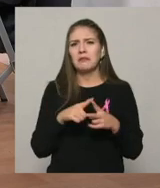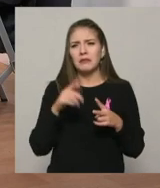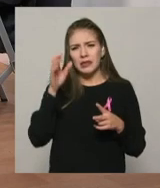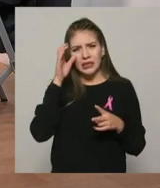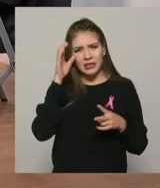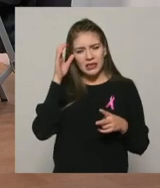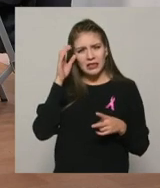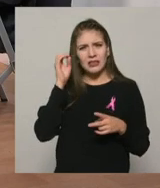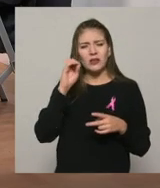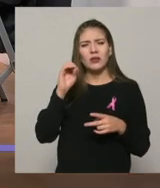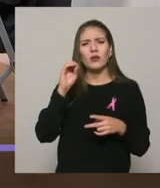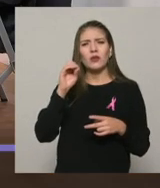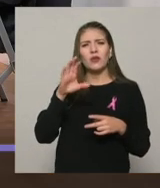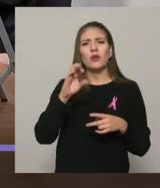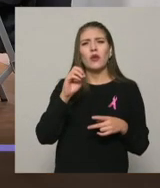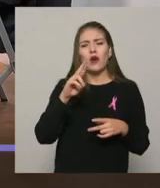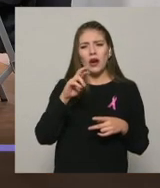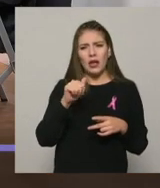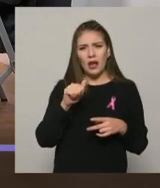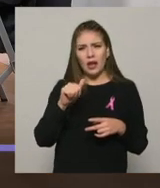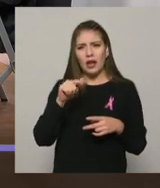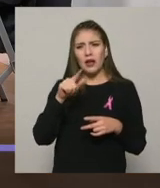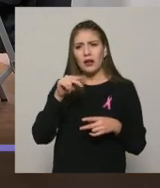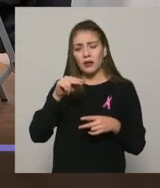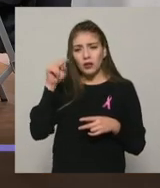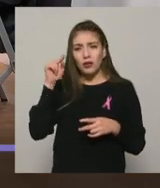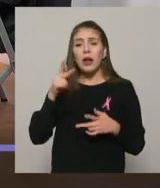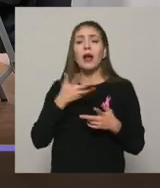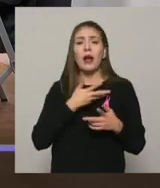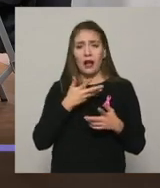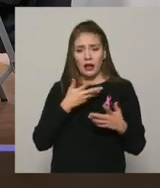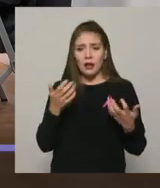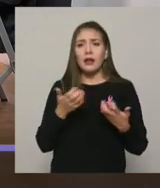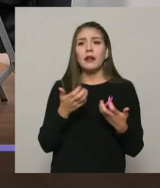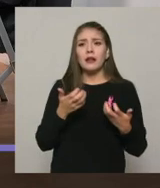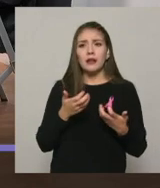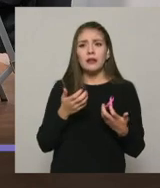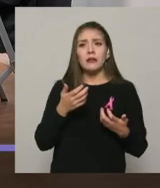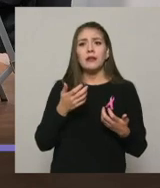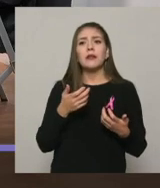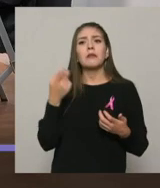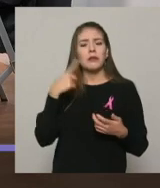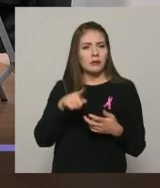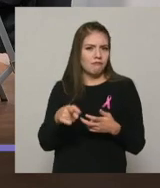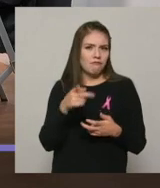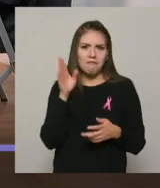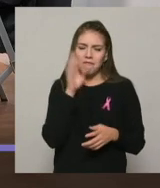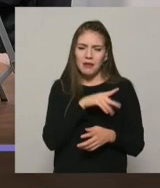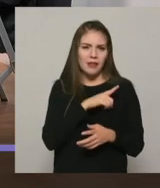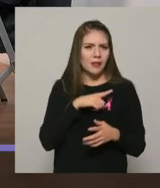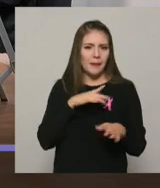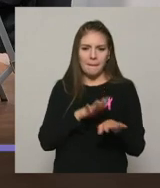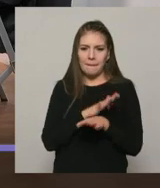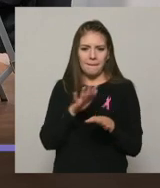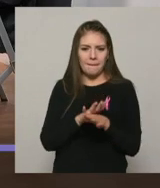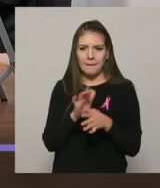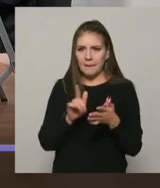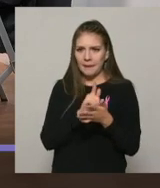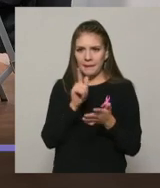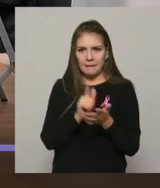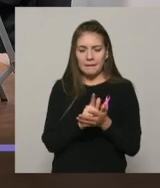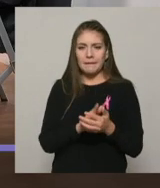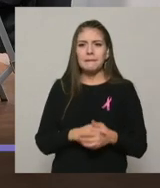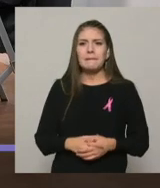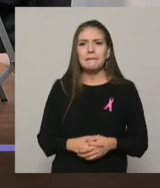del Norte. México lo hizo. Claro, y además, y eso está mal, tienen que cambiar esas políticas públicas. Por supuesto, se desató el escándalo porque comenzó